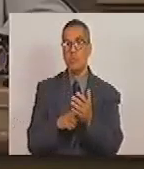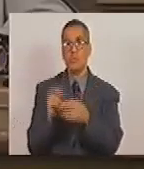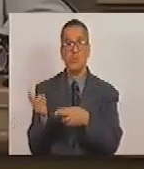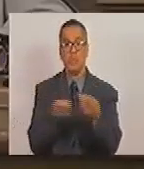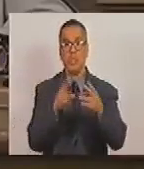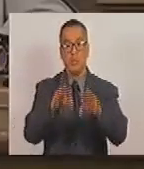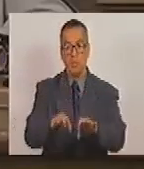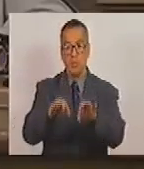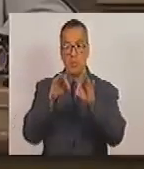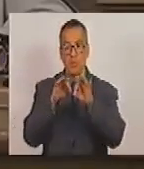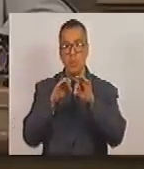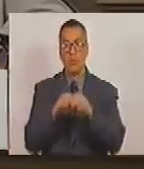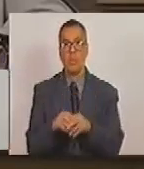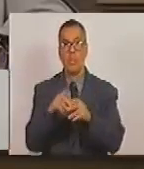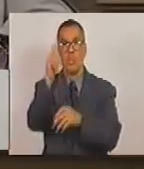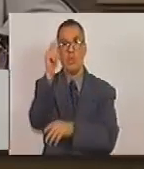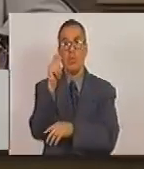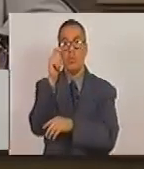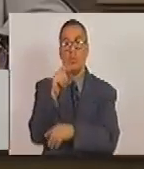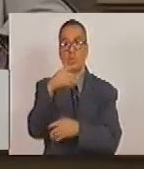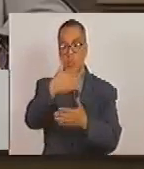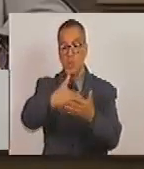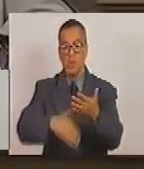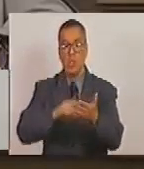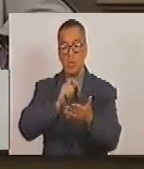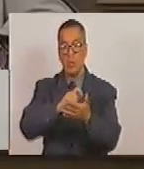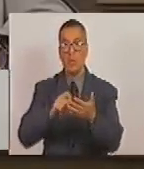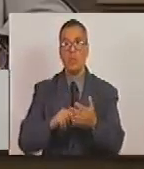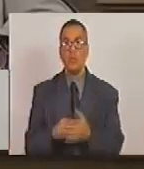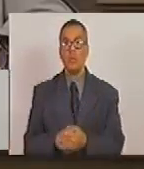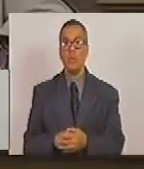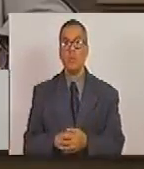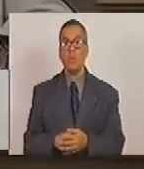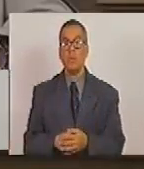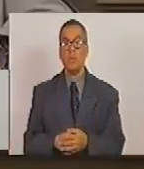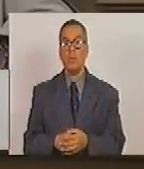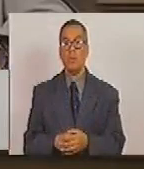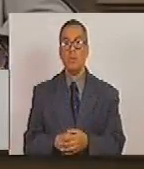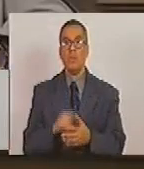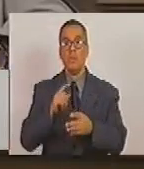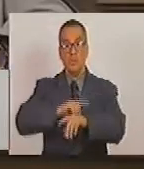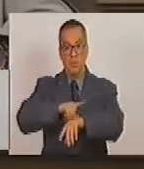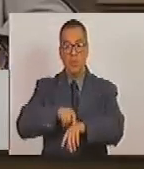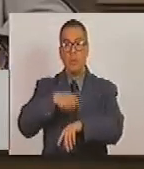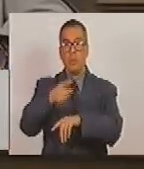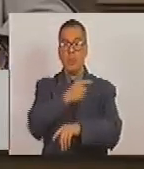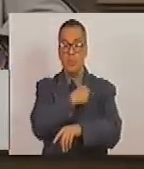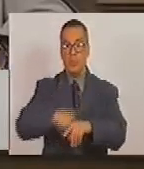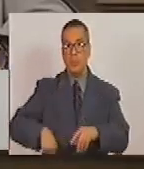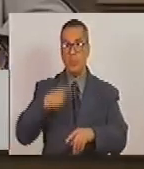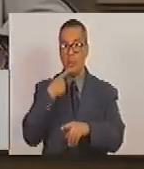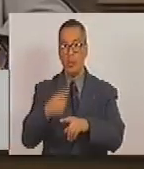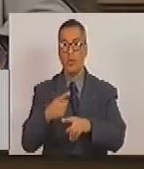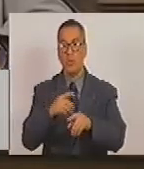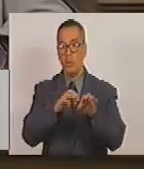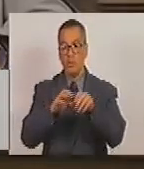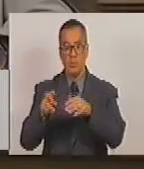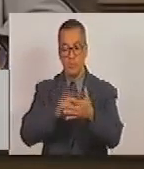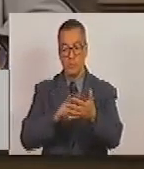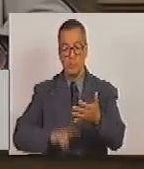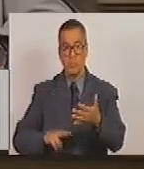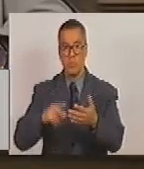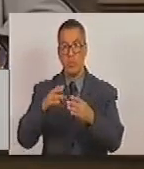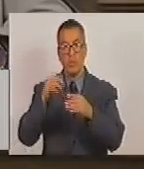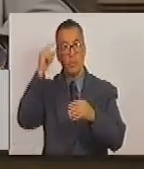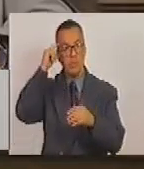invitados especiales y los diputados indicados en lista anexa. A continuación, el presidente ordenó dar lectura al